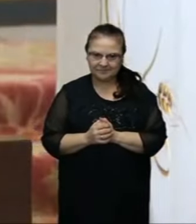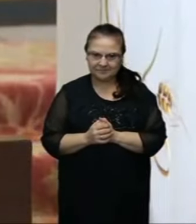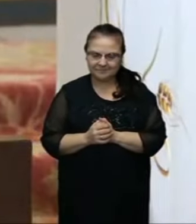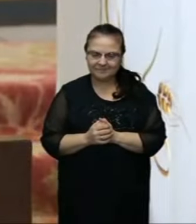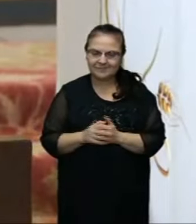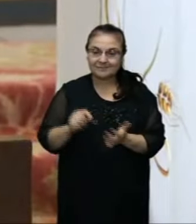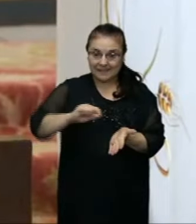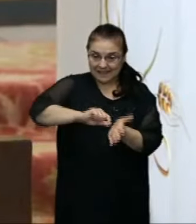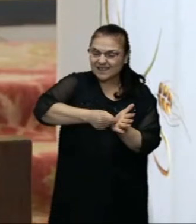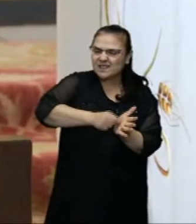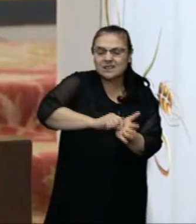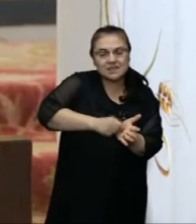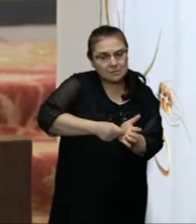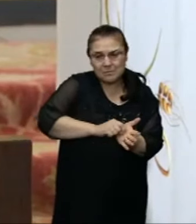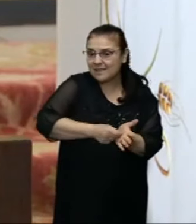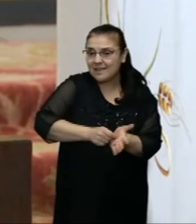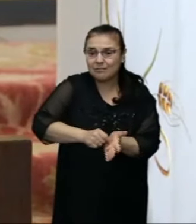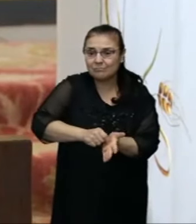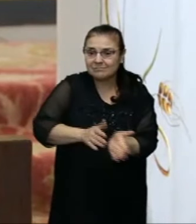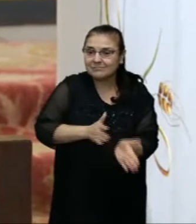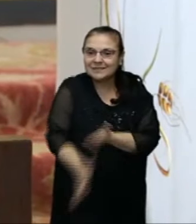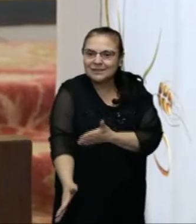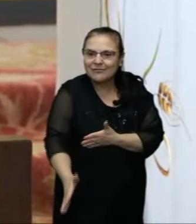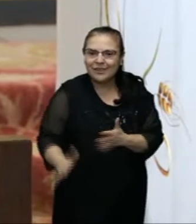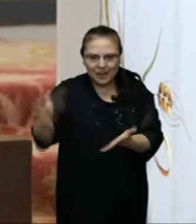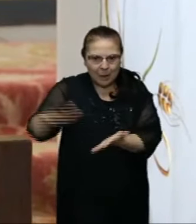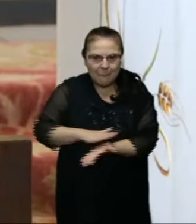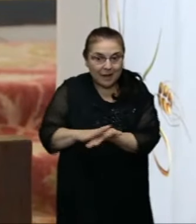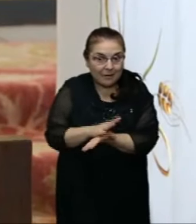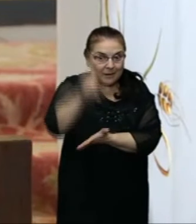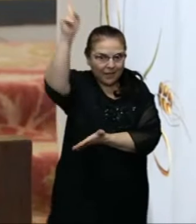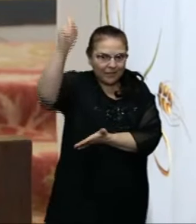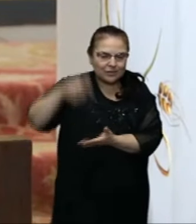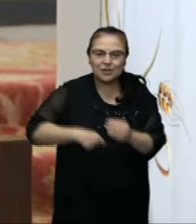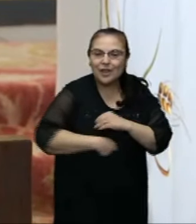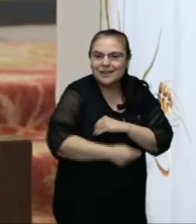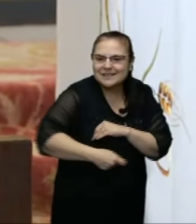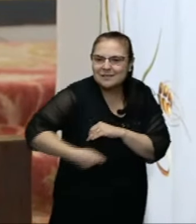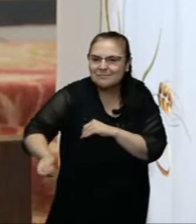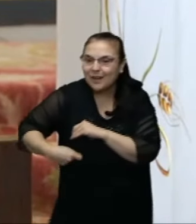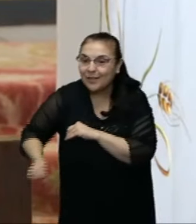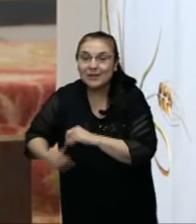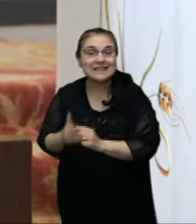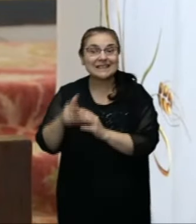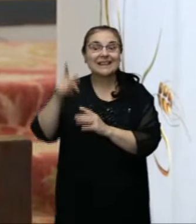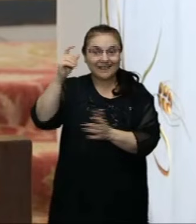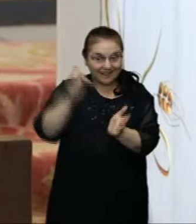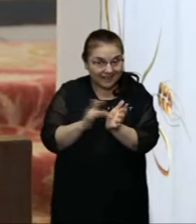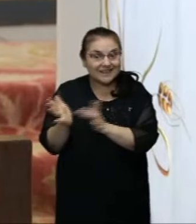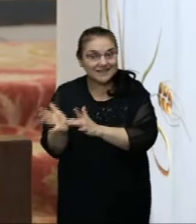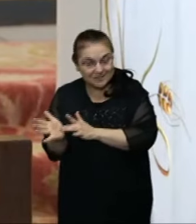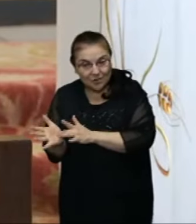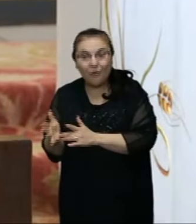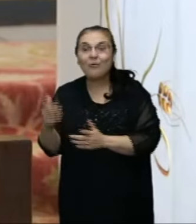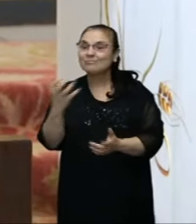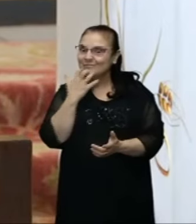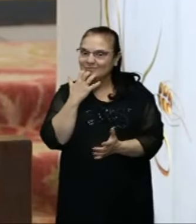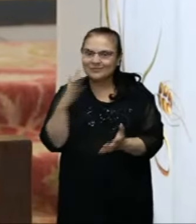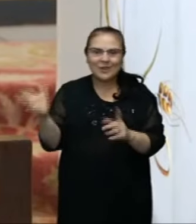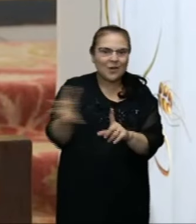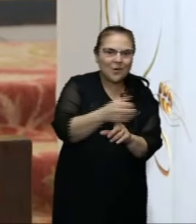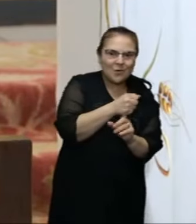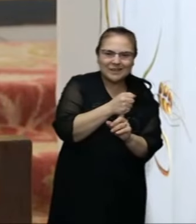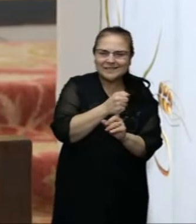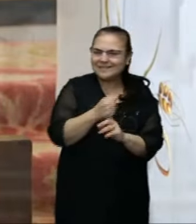La semilla es la palabra de Dios y el sembrador es Cristo. Todo el que lo encuentra